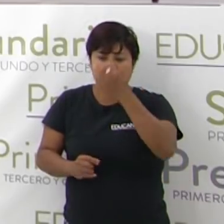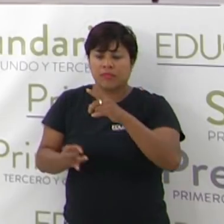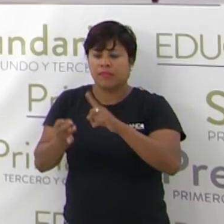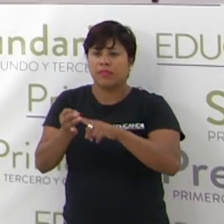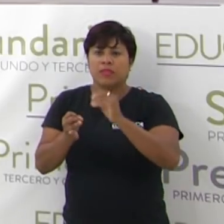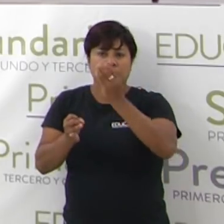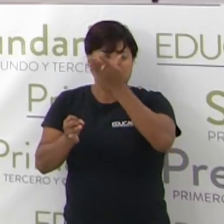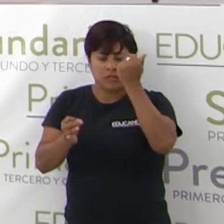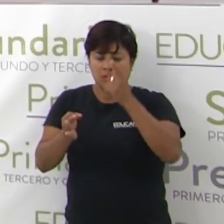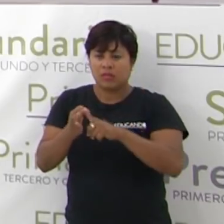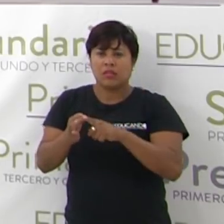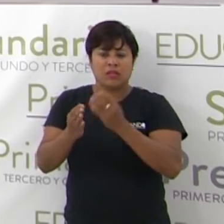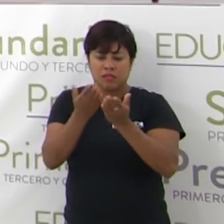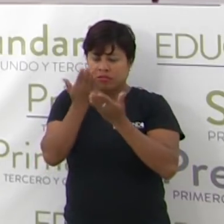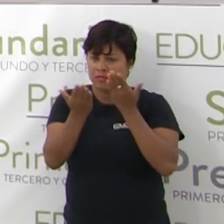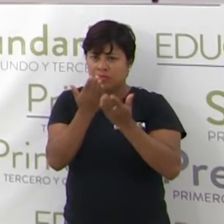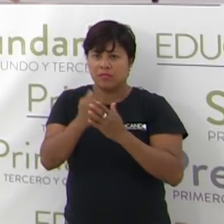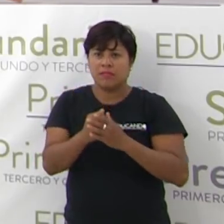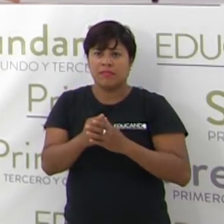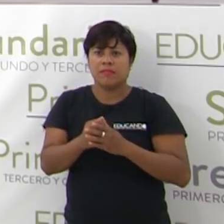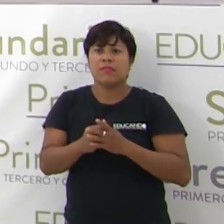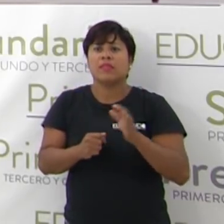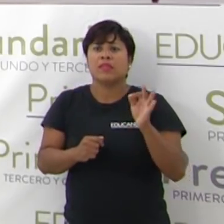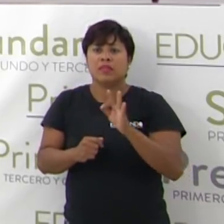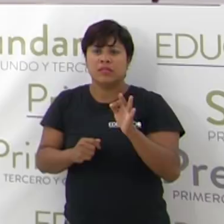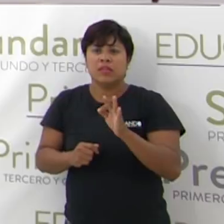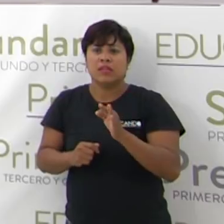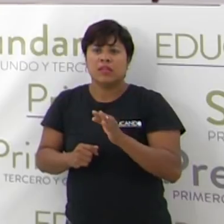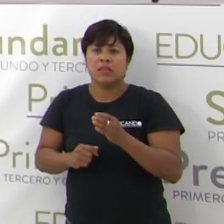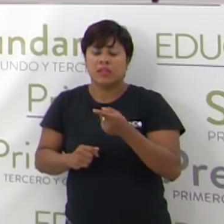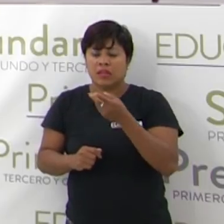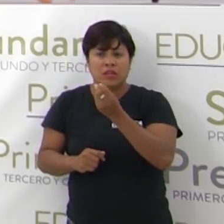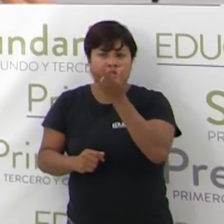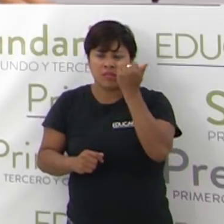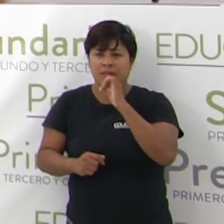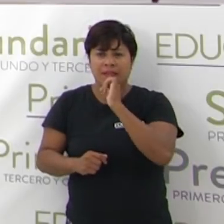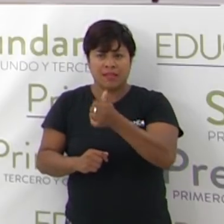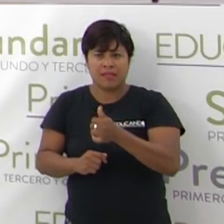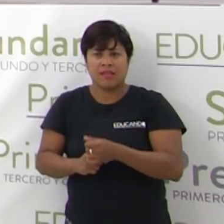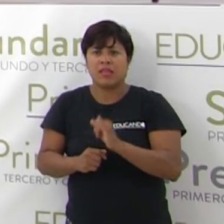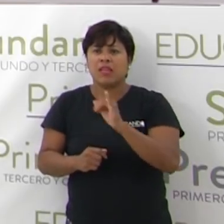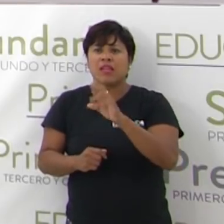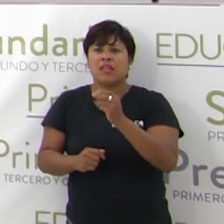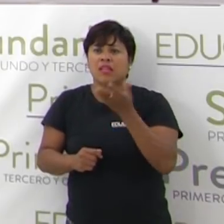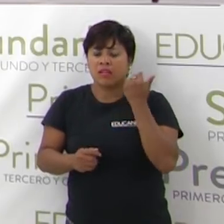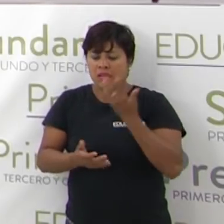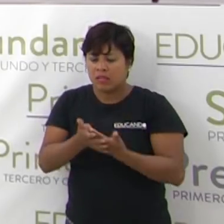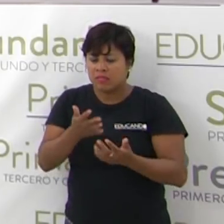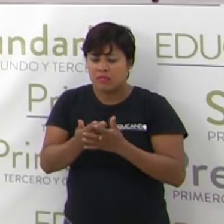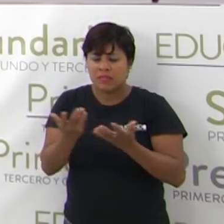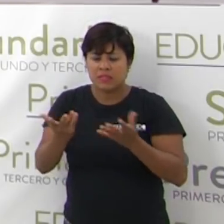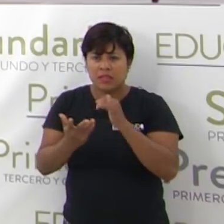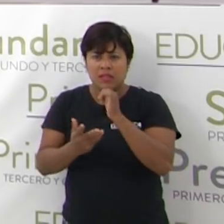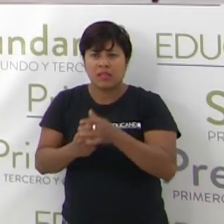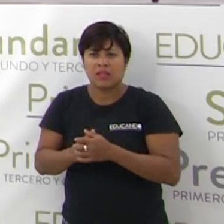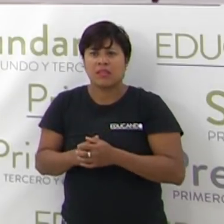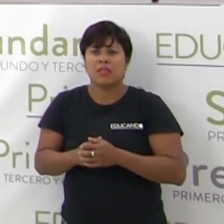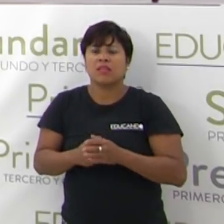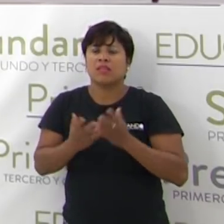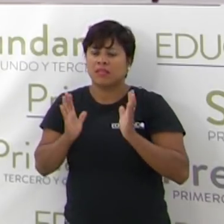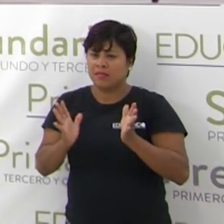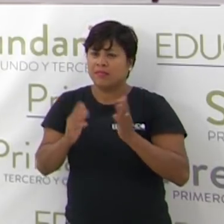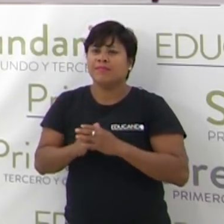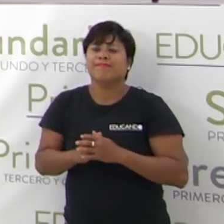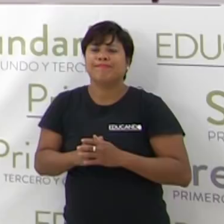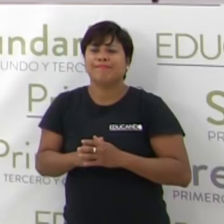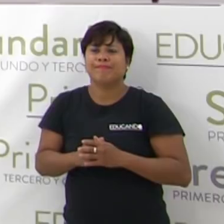Tonto, inepto e indocto. ¿Saben qué es un indocto? Alguien que no sabe nada. Un inepto, alguien que no sabe hacer nada. Y un tonto, pues ya sabe,